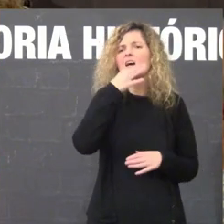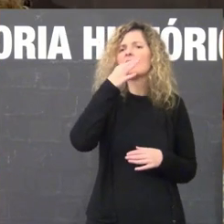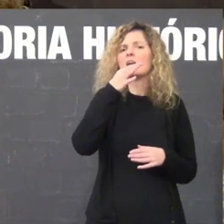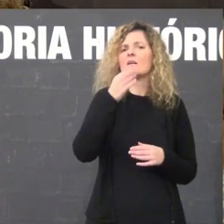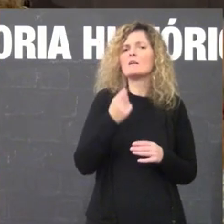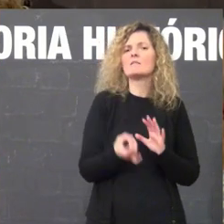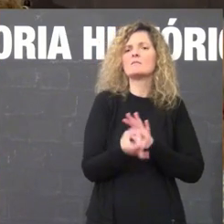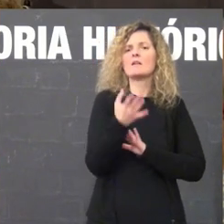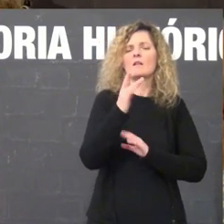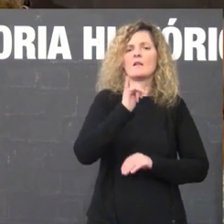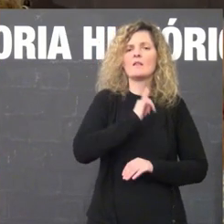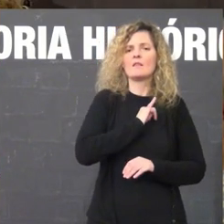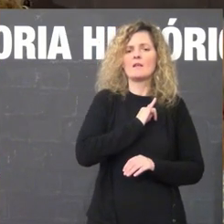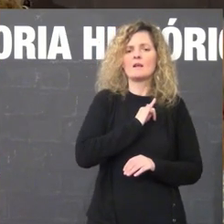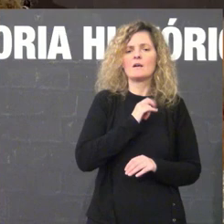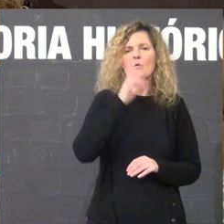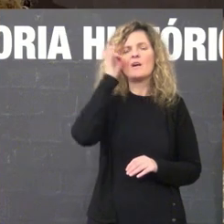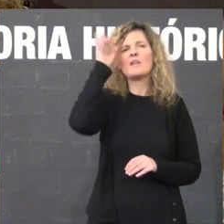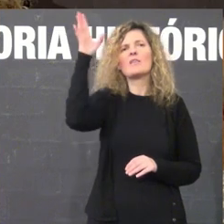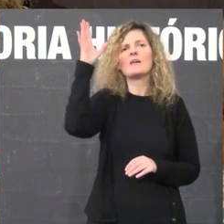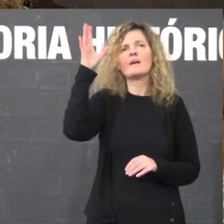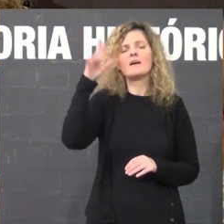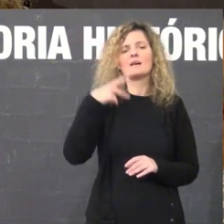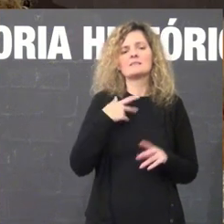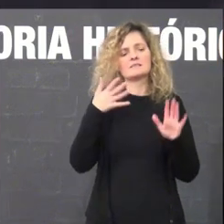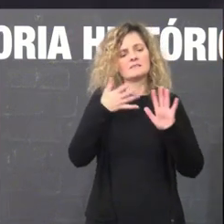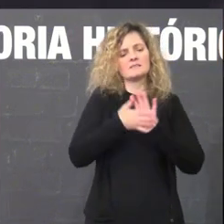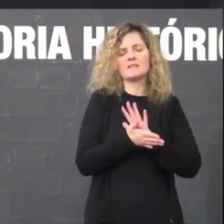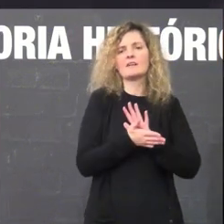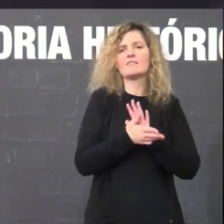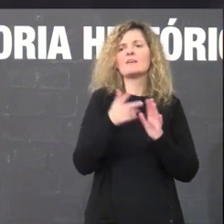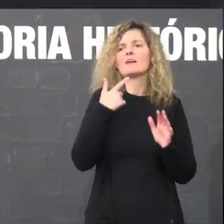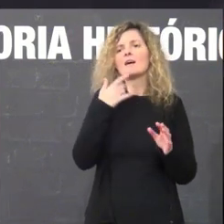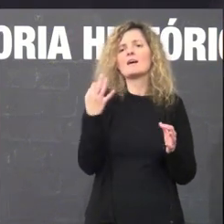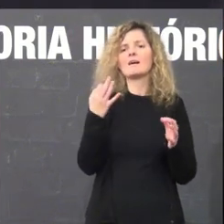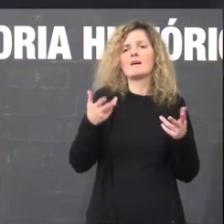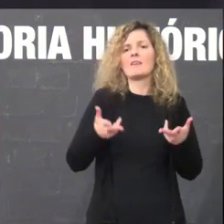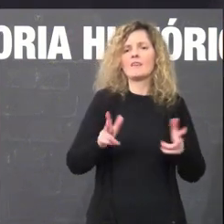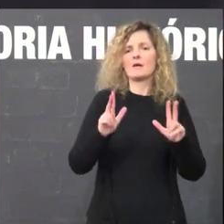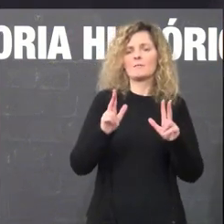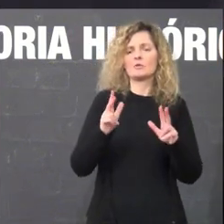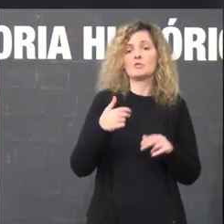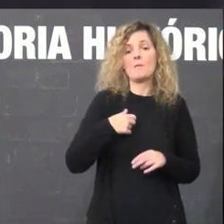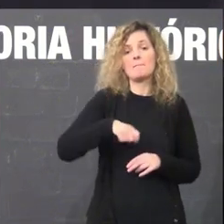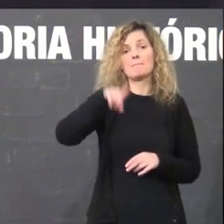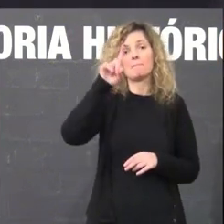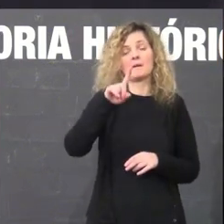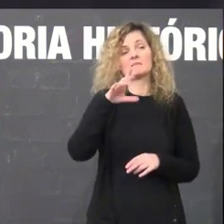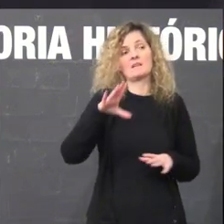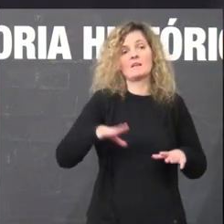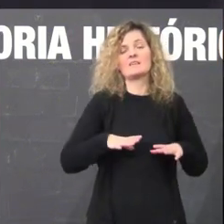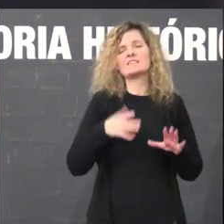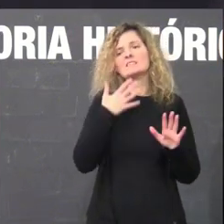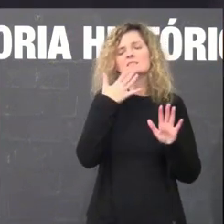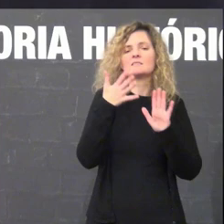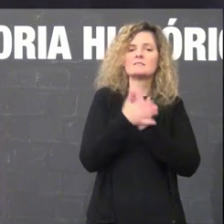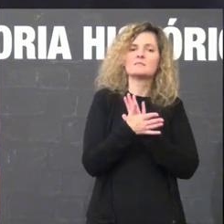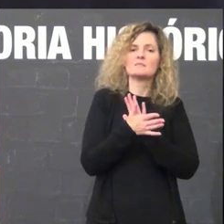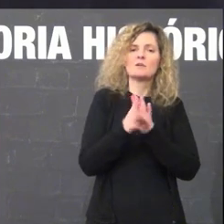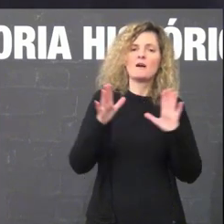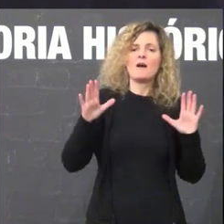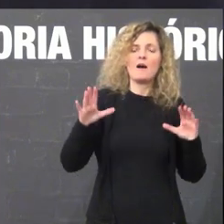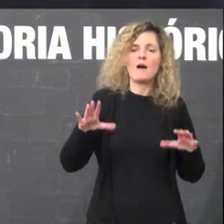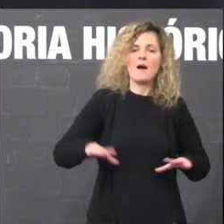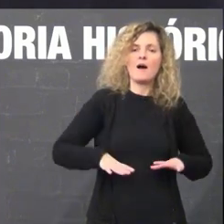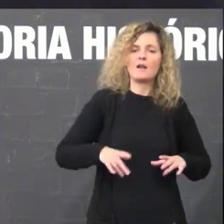decía da lugar a una identidad a una idea sobre lo que significa ser demócrata y más aún en este caso de Argentina sobre lo que significa ser